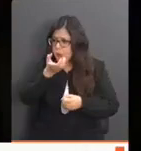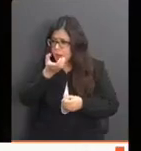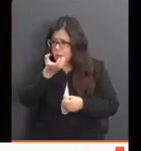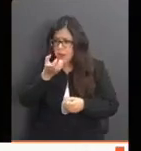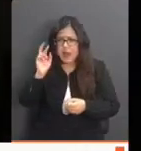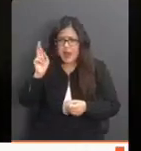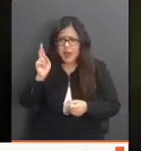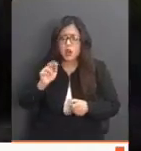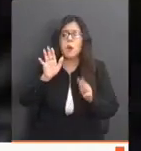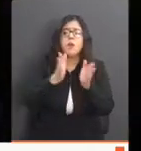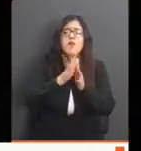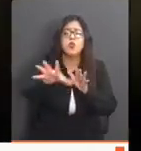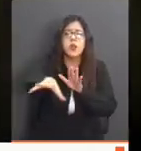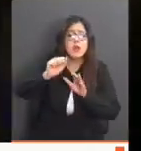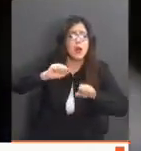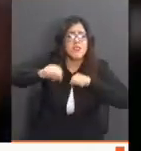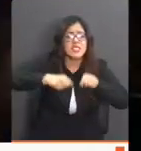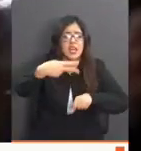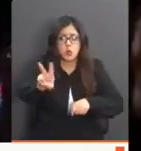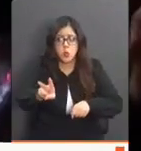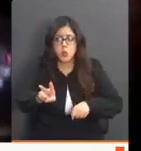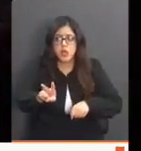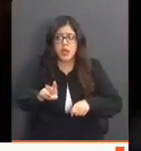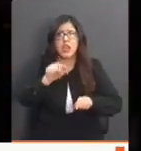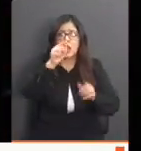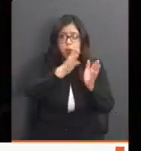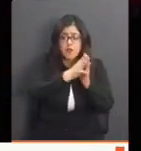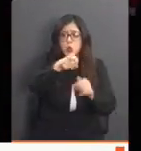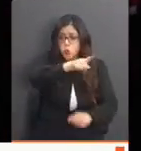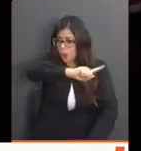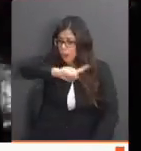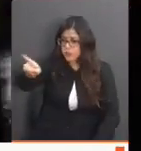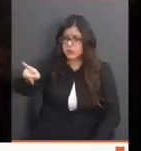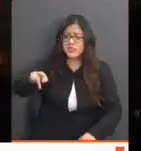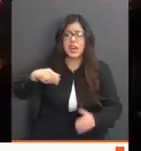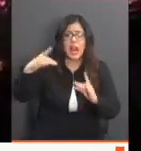Vaya a buscar su bicicleta. Y vaya a hacer punto en el tapudo.